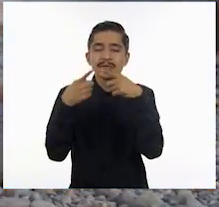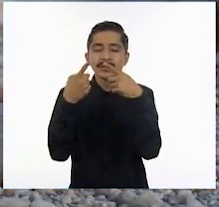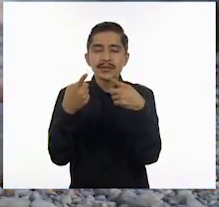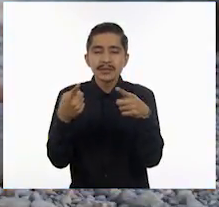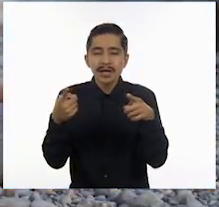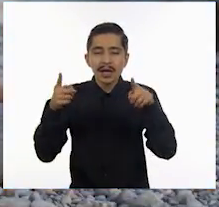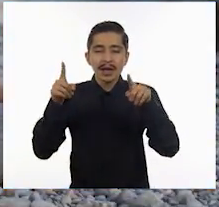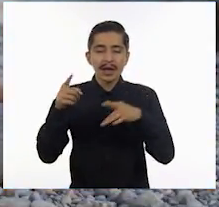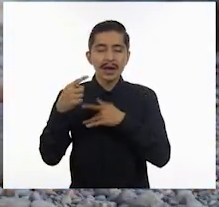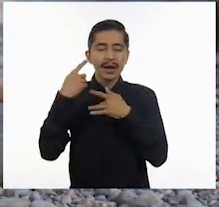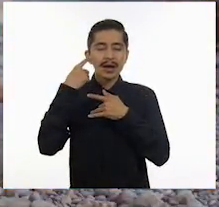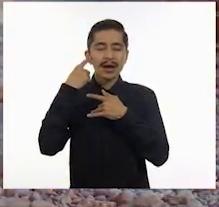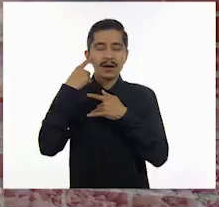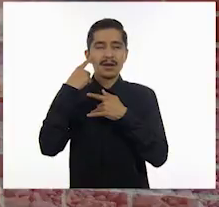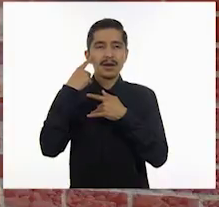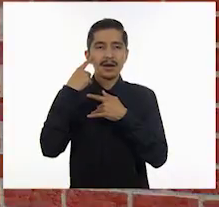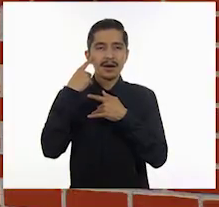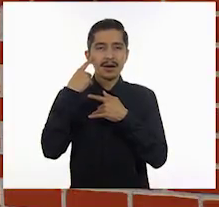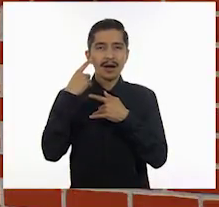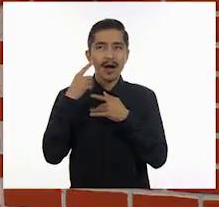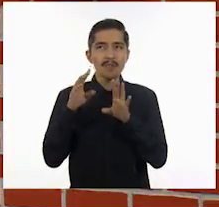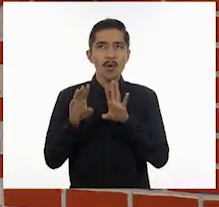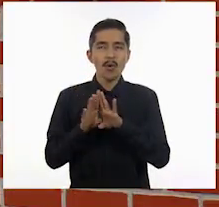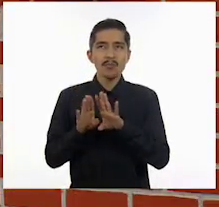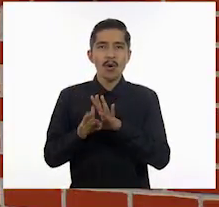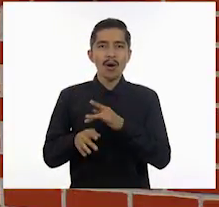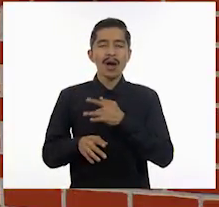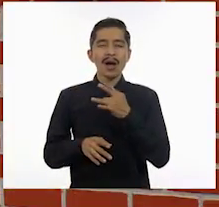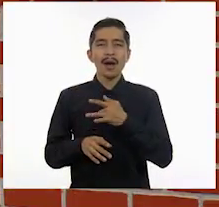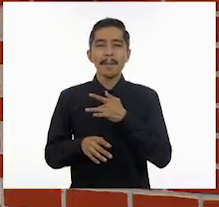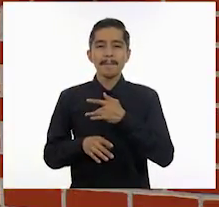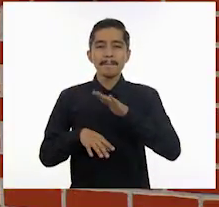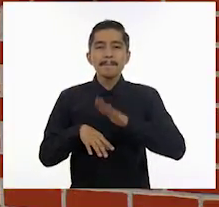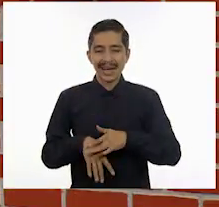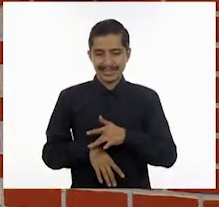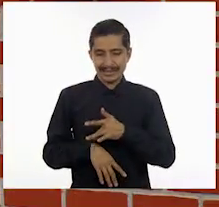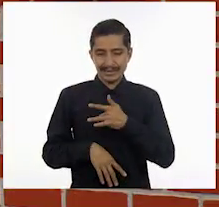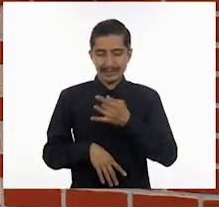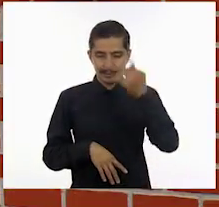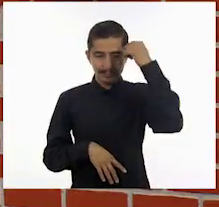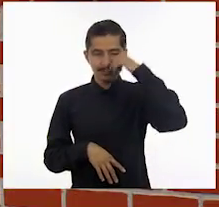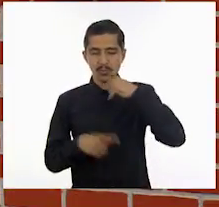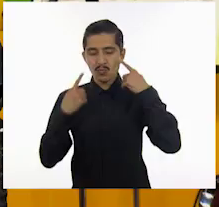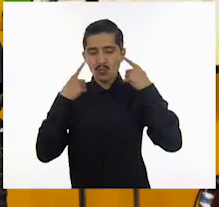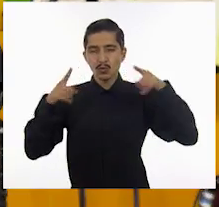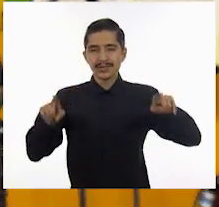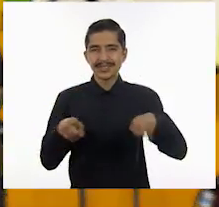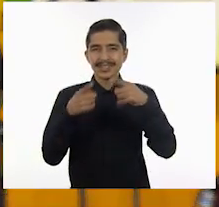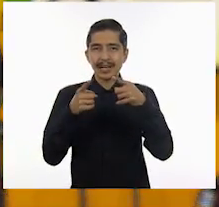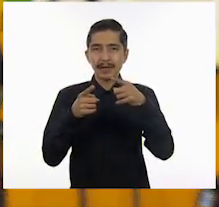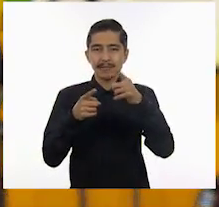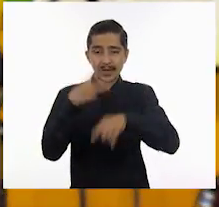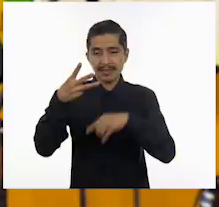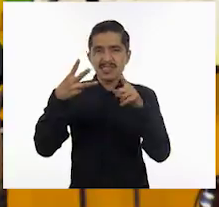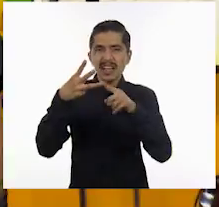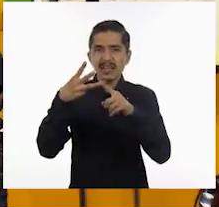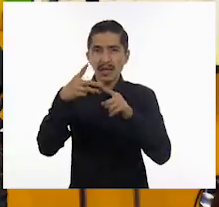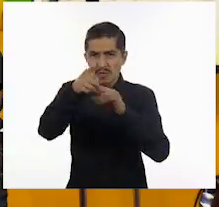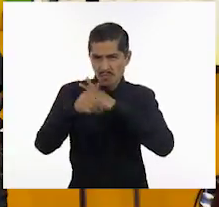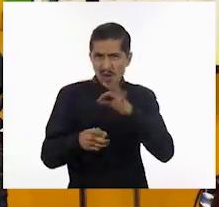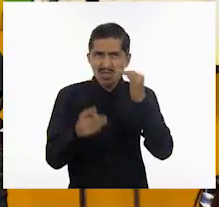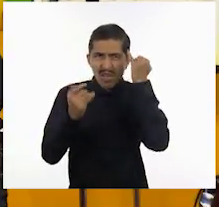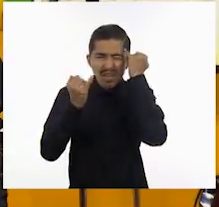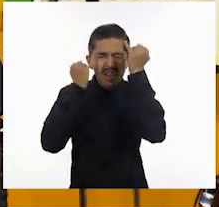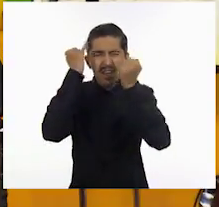el efecto emocional? Es decir, agranda los sentimientos que nos produce la música. 3. ¿Puedes